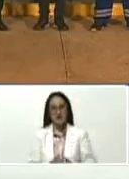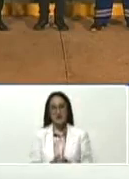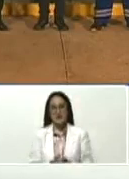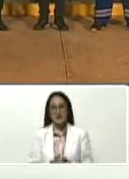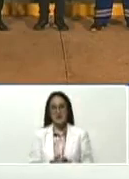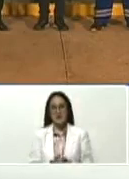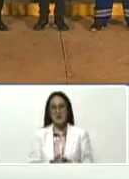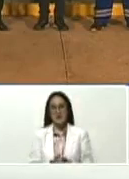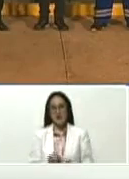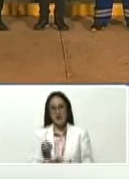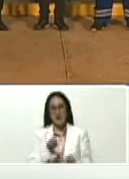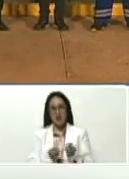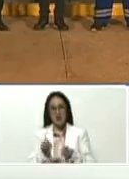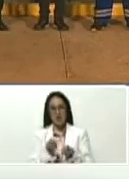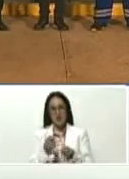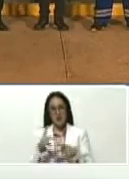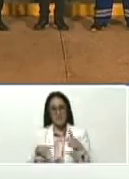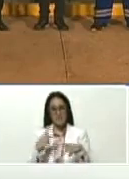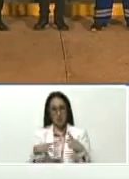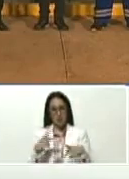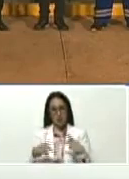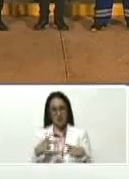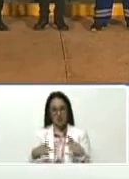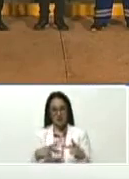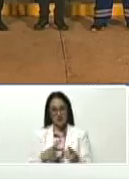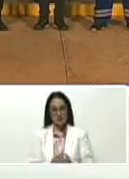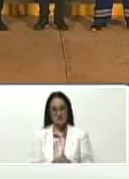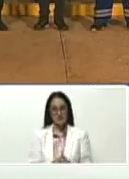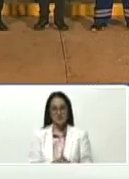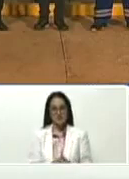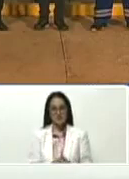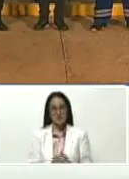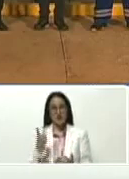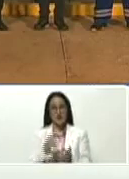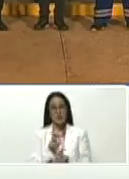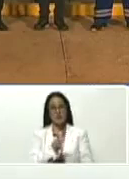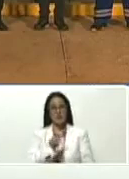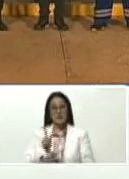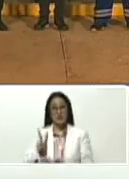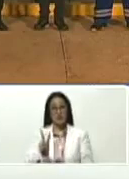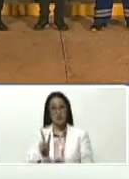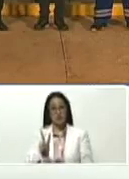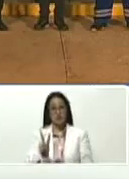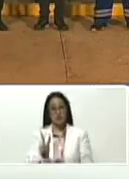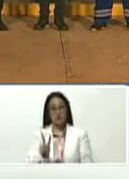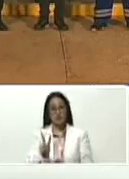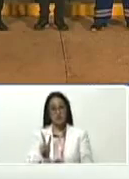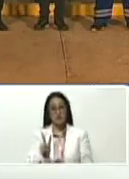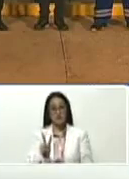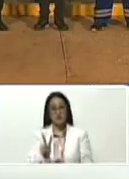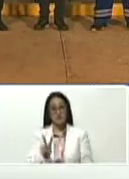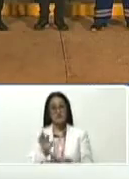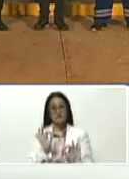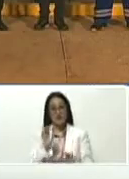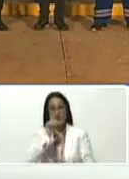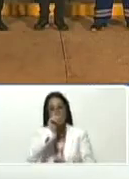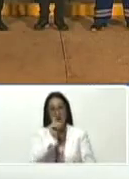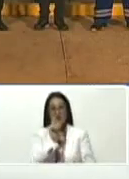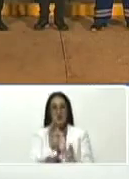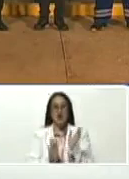economía productiva. Y el 2022, es el año